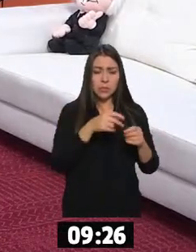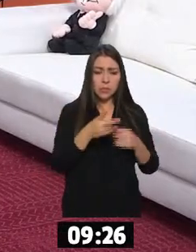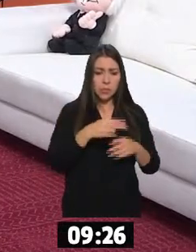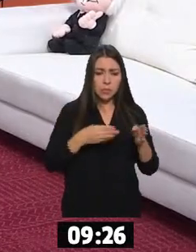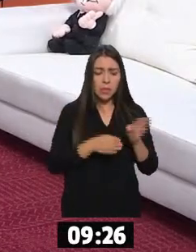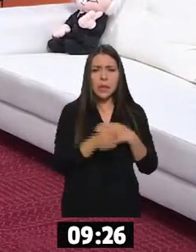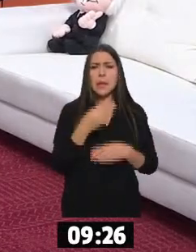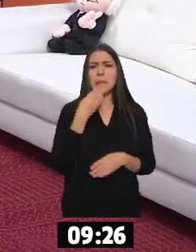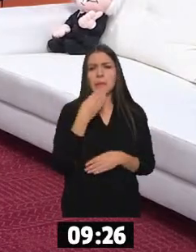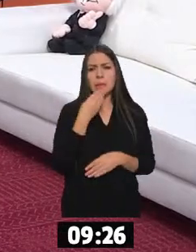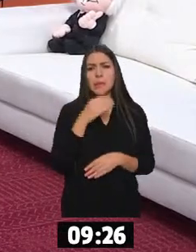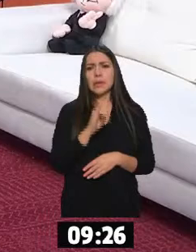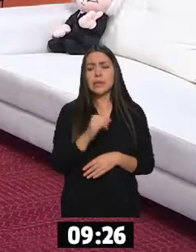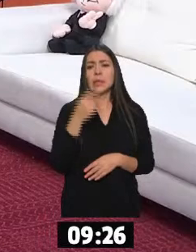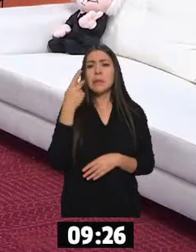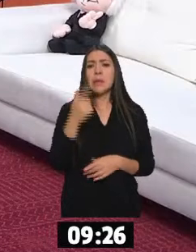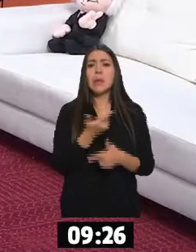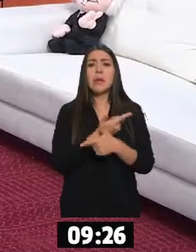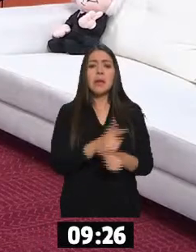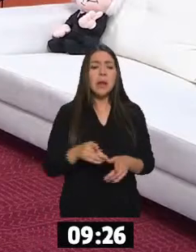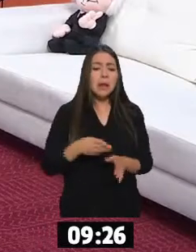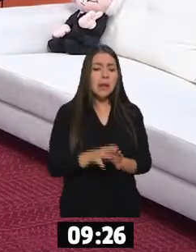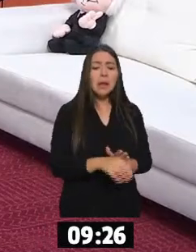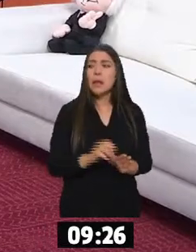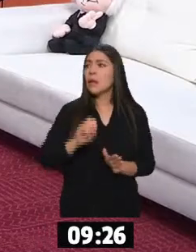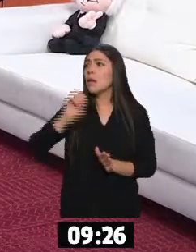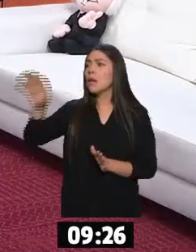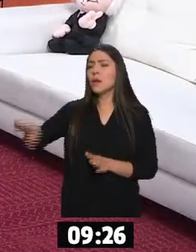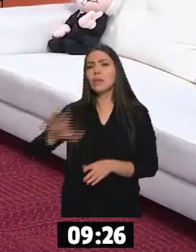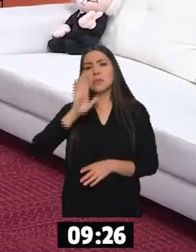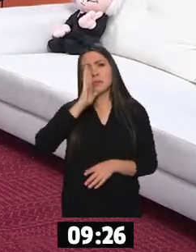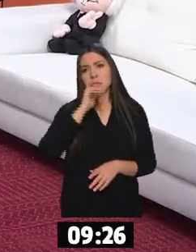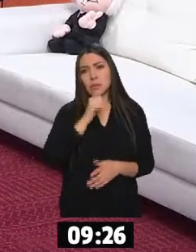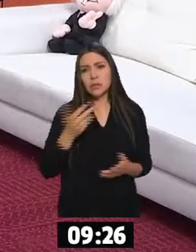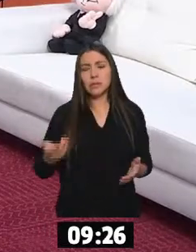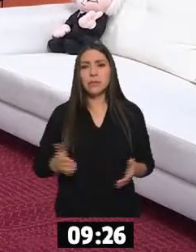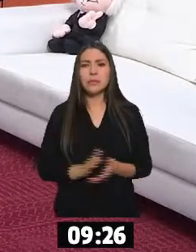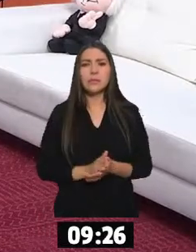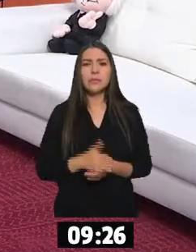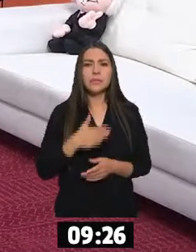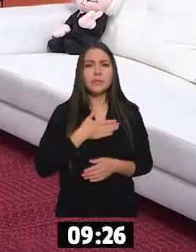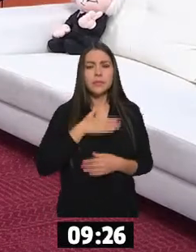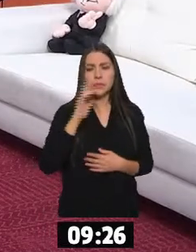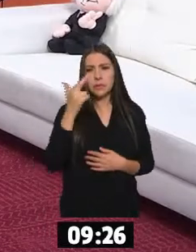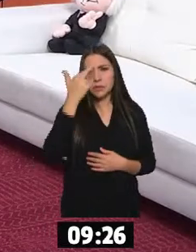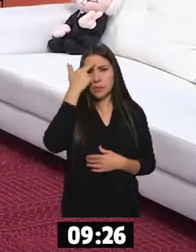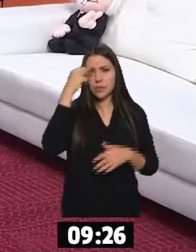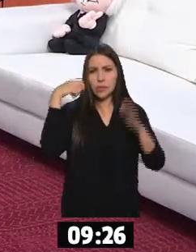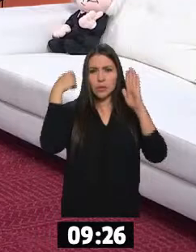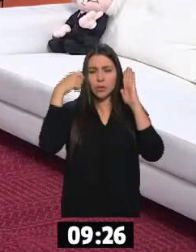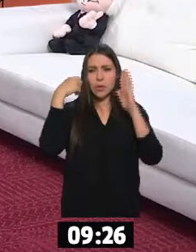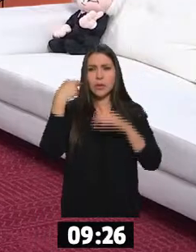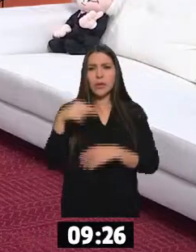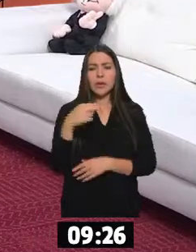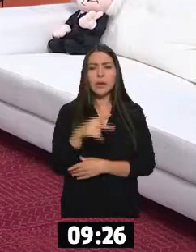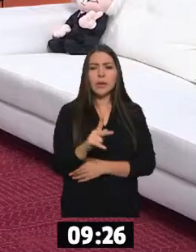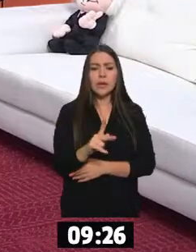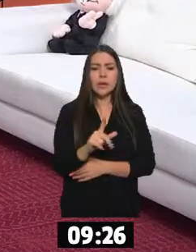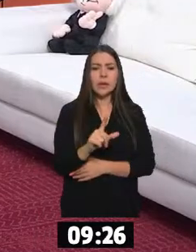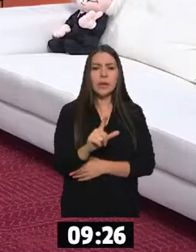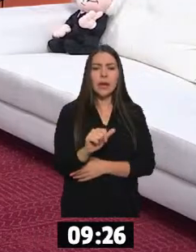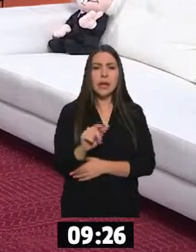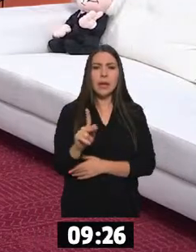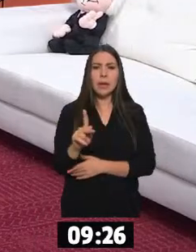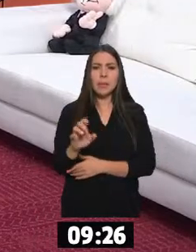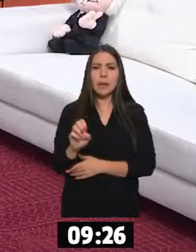una parte. Lo que no se puede es aventar a los güey en cualquier lado. Y en el mundo me acuerdo de este documental que se llamaba La pesadilla de